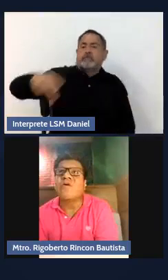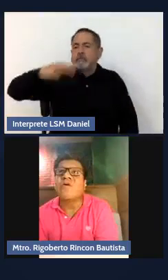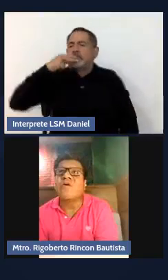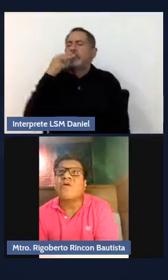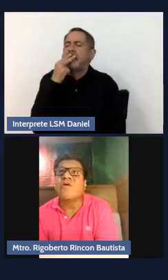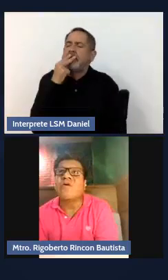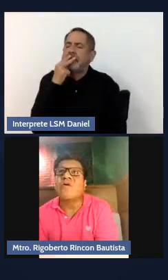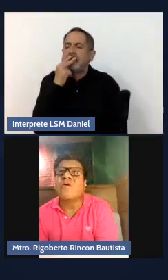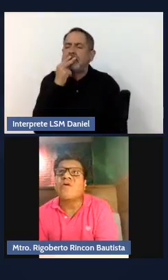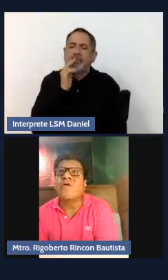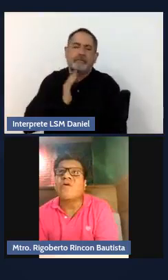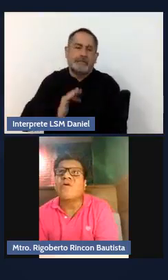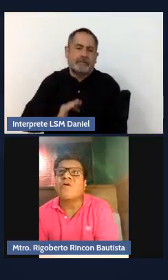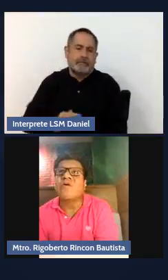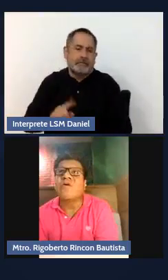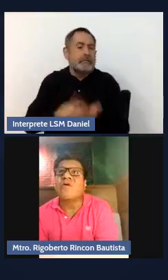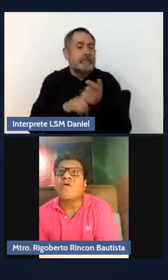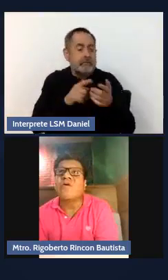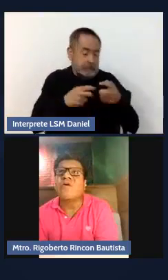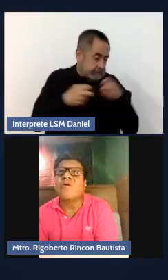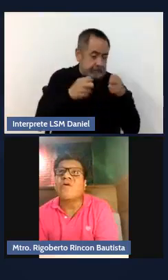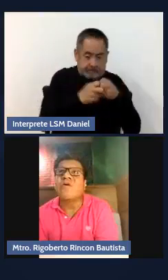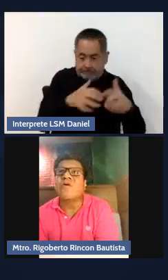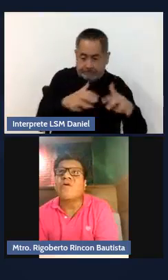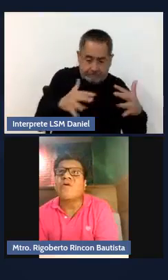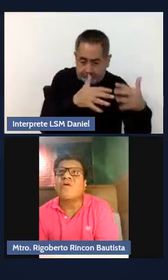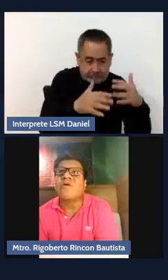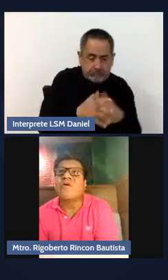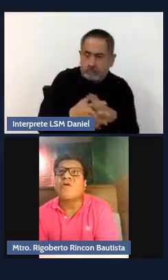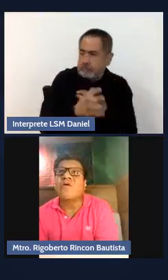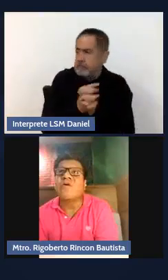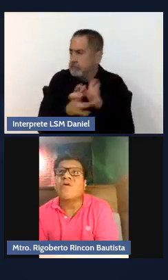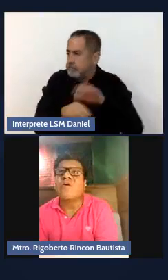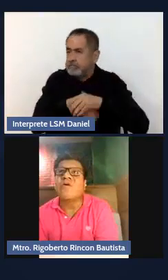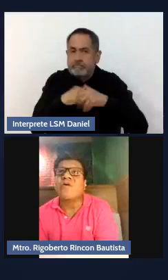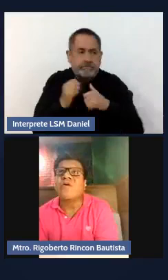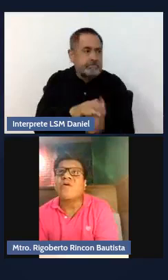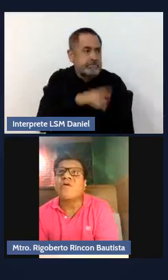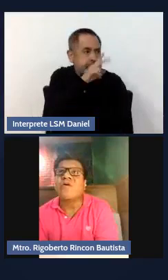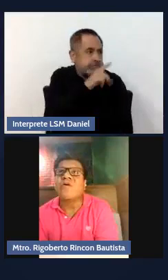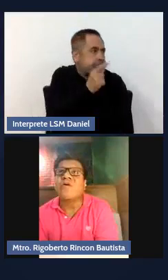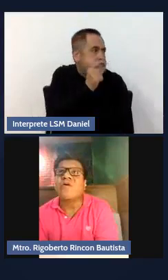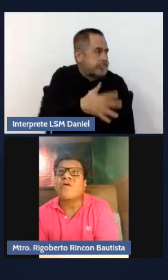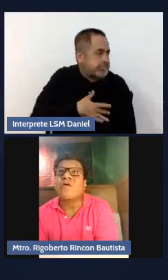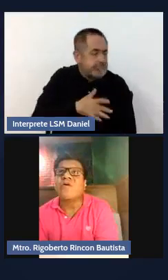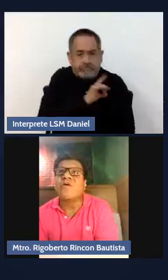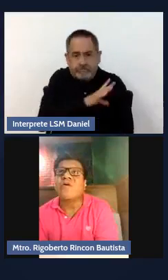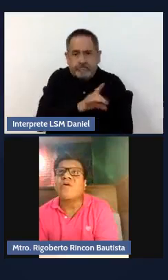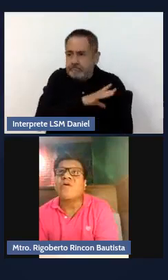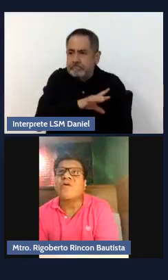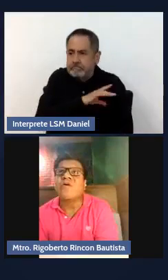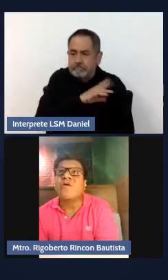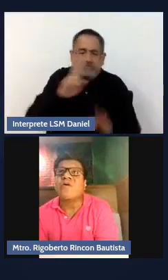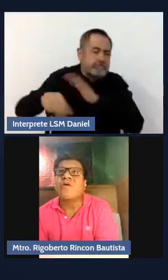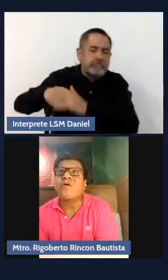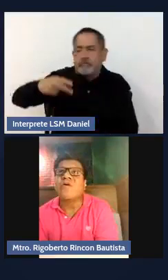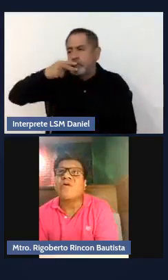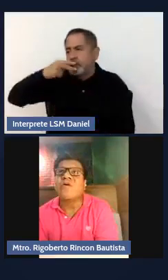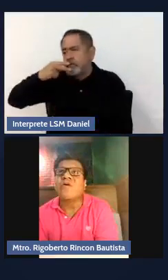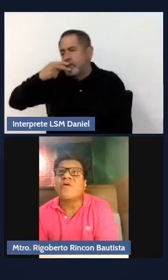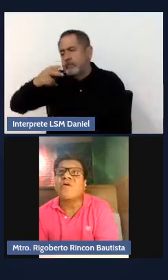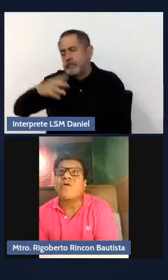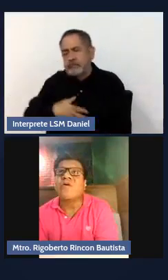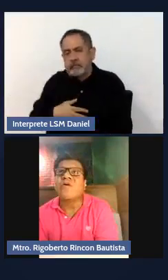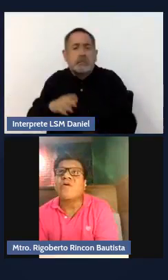mi manejo de estrés, tal vez a lo mejor para mi manejo de ansiedad, tal vez a lo mejor por socialización o sencillamente por un